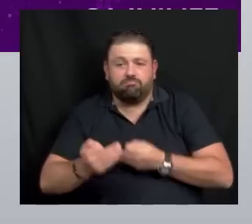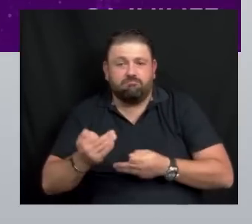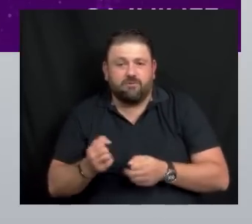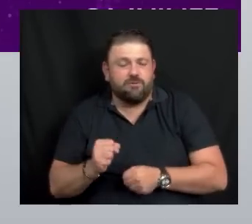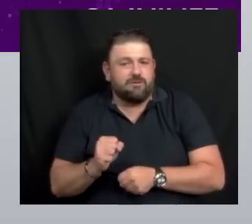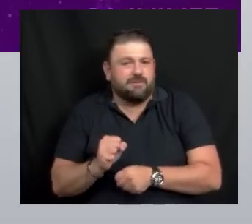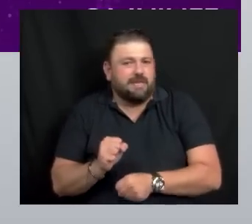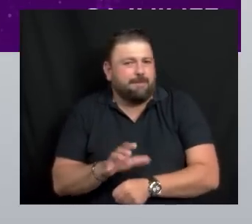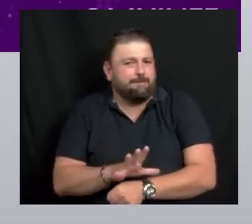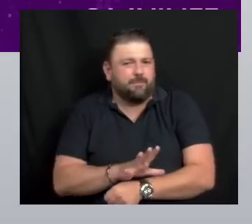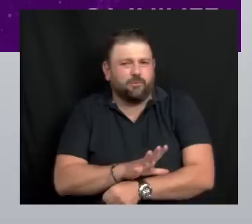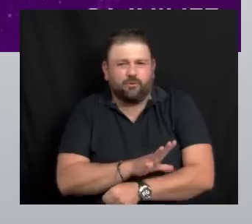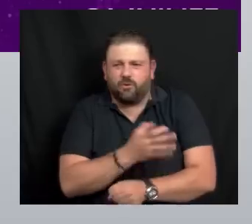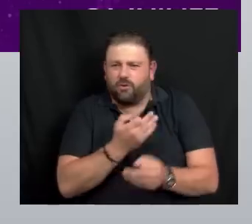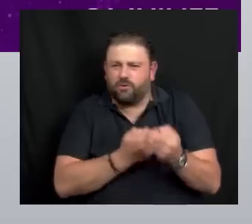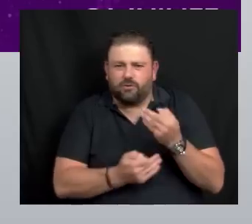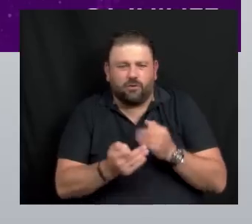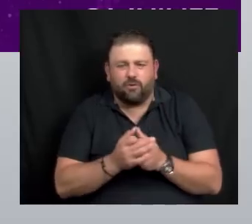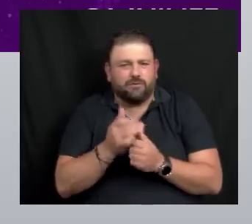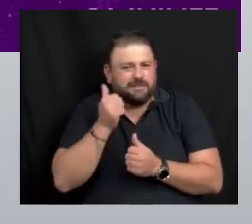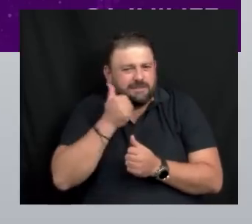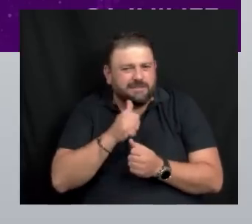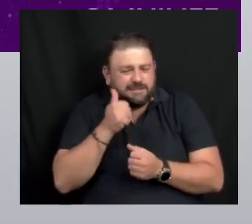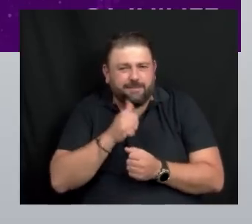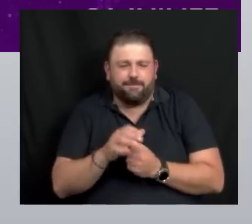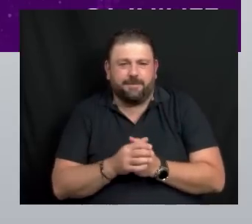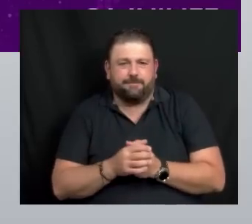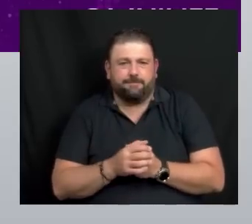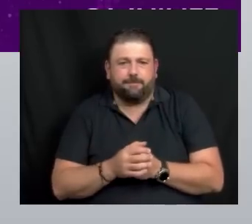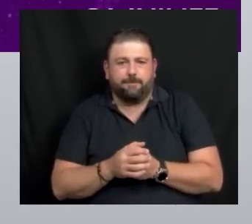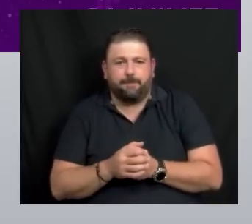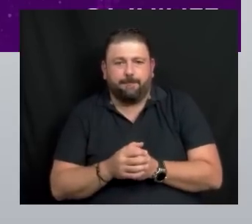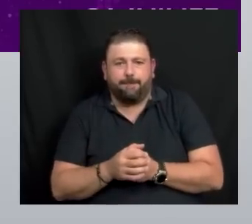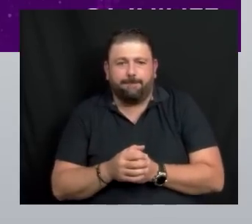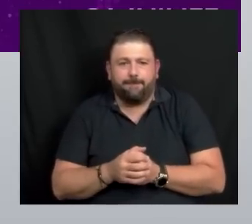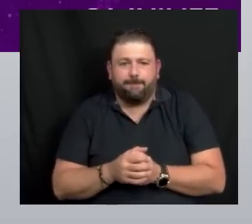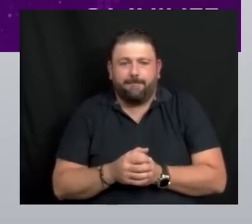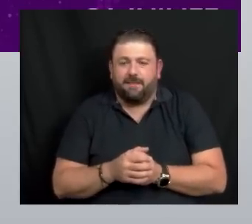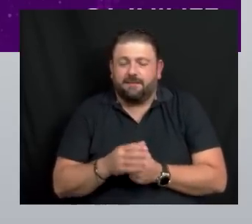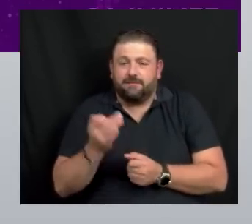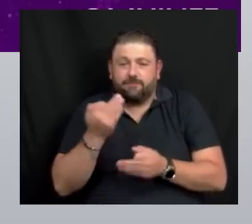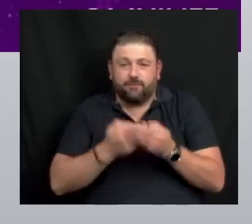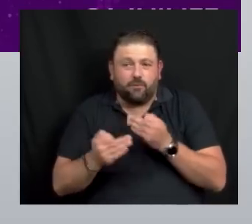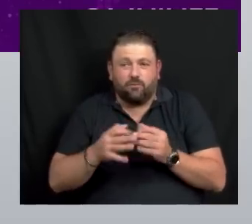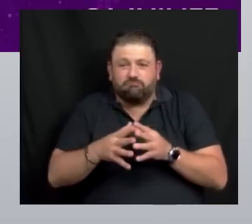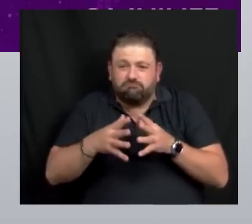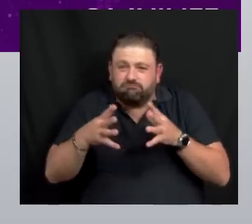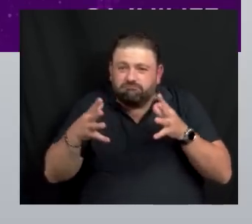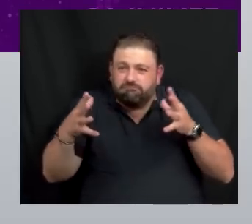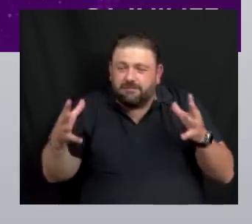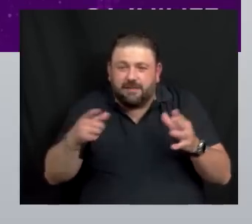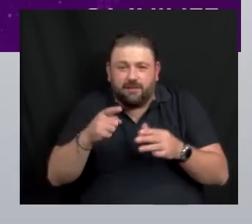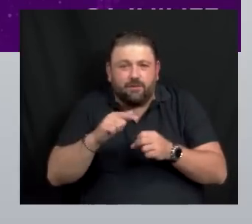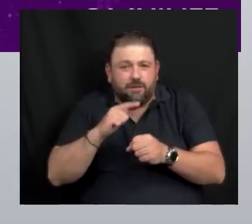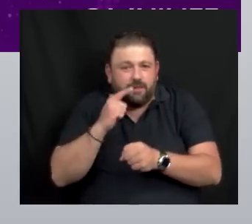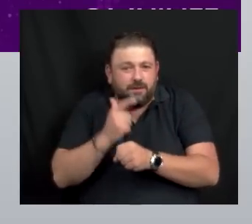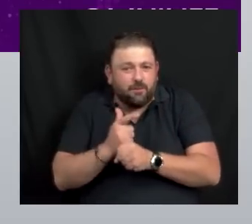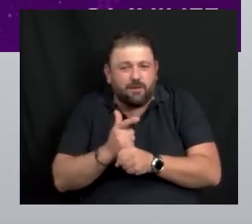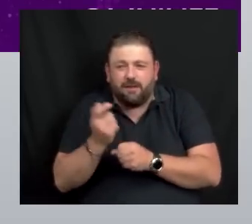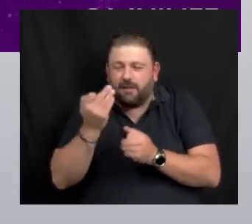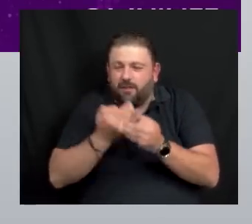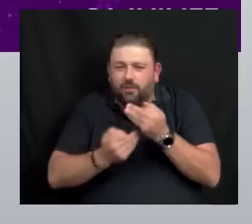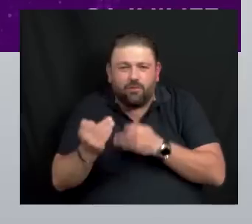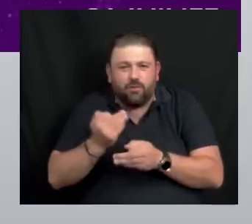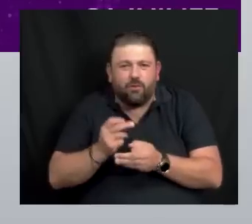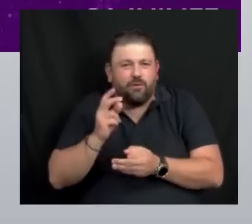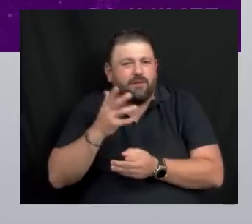emociones, de estímulos y de la grandeza. Te das cuenta del